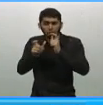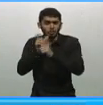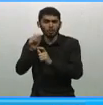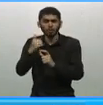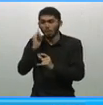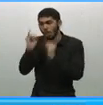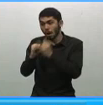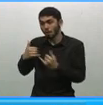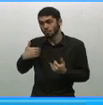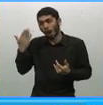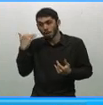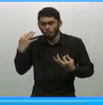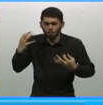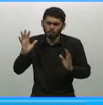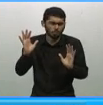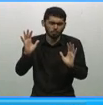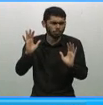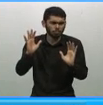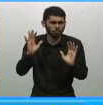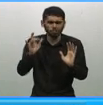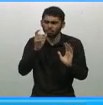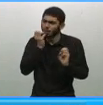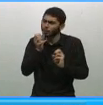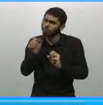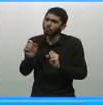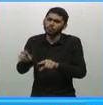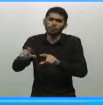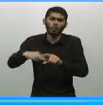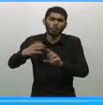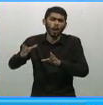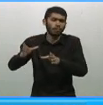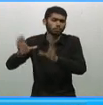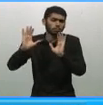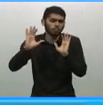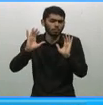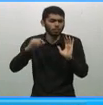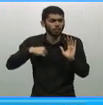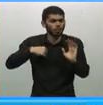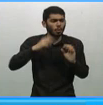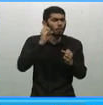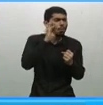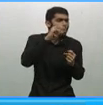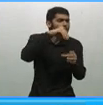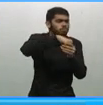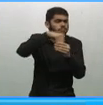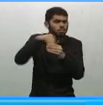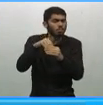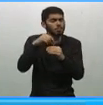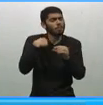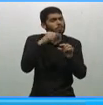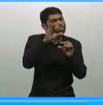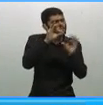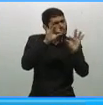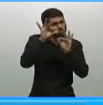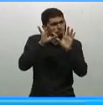cosas y en por ahí en momentos míos creo que que todas las de toda la carrera que hice y de todos los clubes que jugué saqué algo para tratar